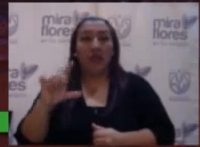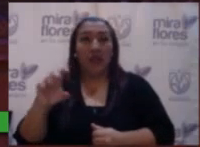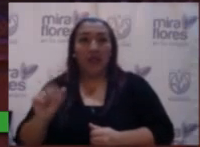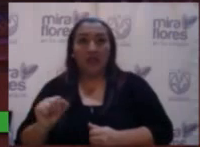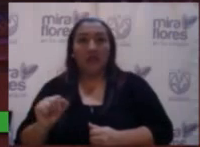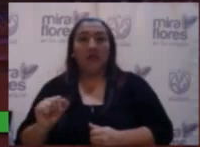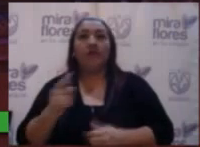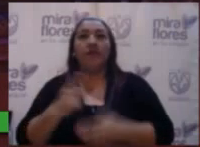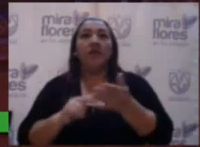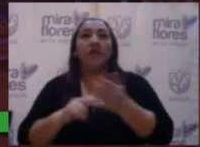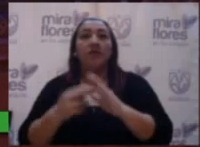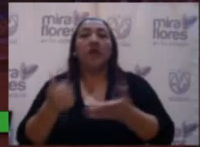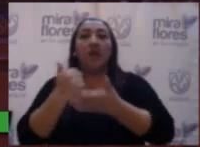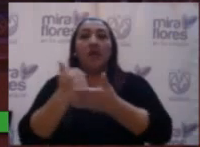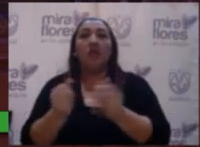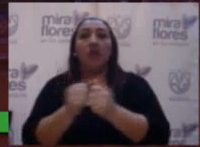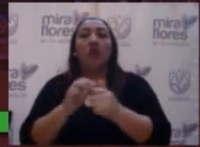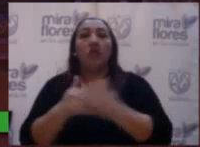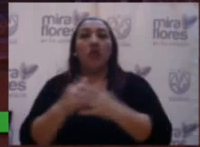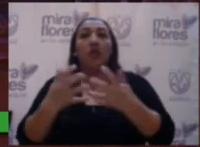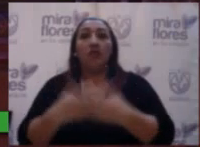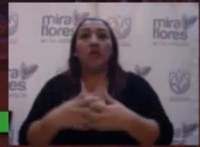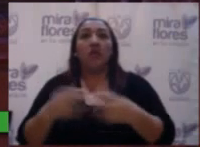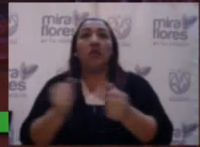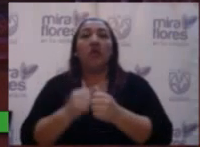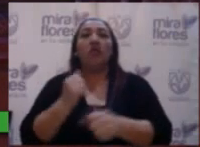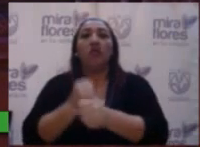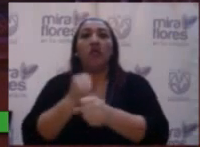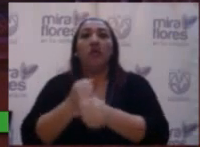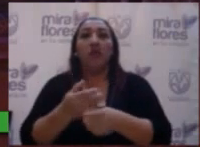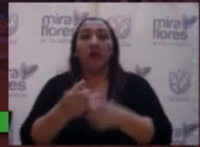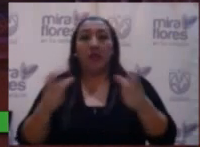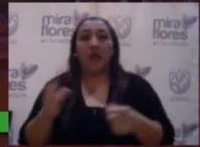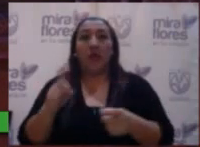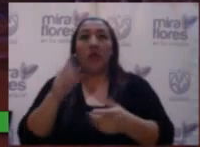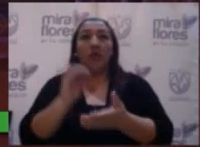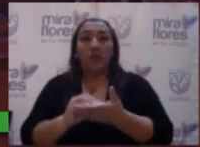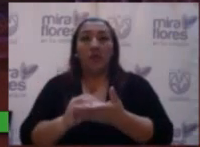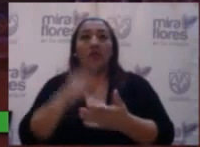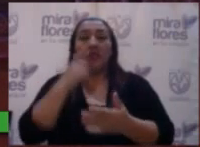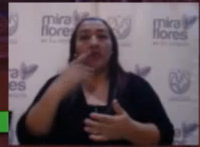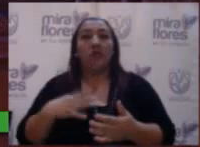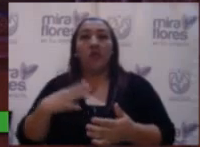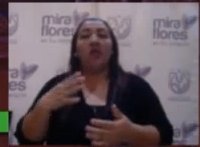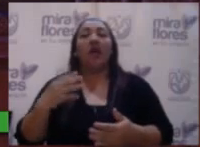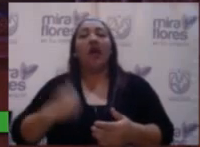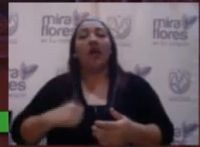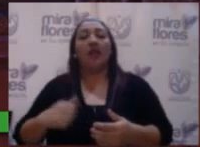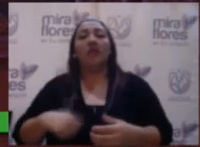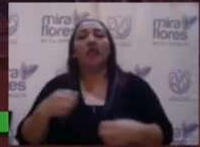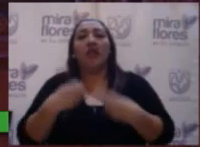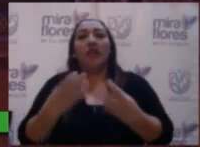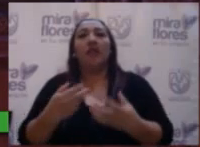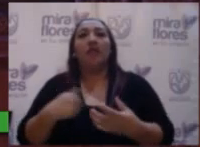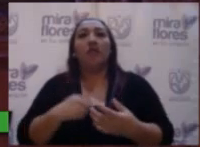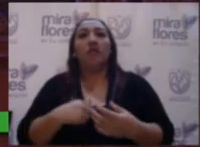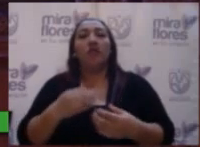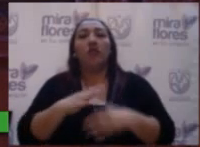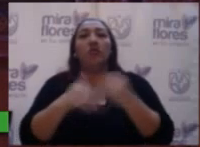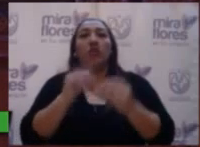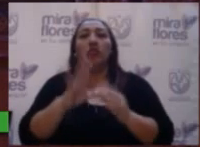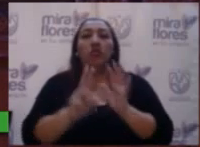protocolo de quien recibimos múltiples muestras de aprecio por nuestra labor una vez más señor alcalde le reiteramos la gratitud no solo de nuestro